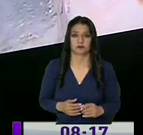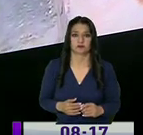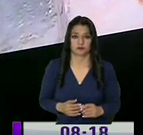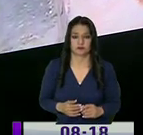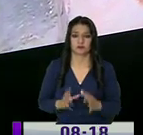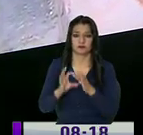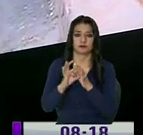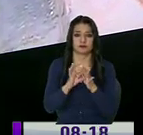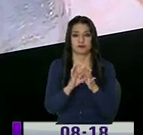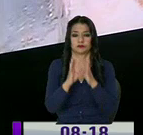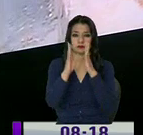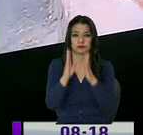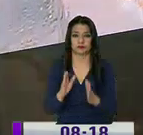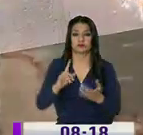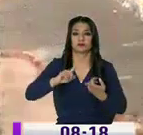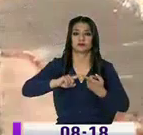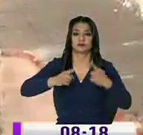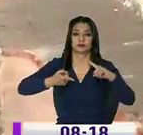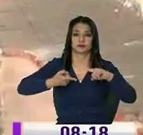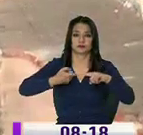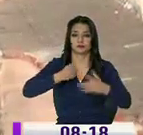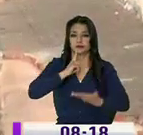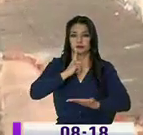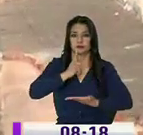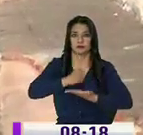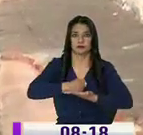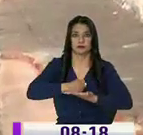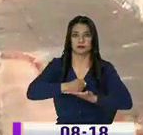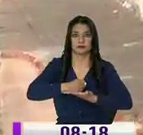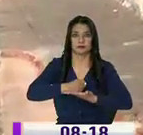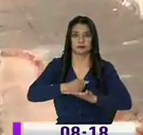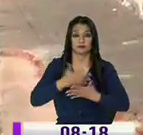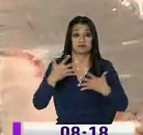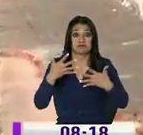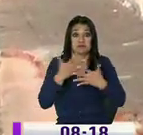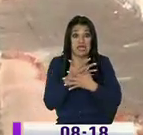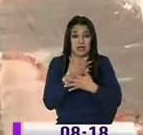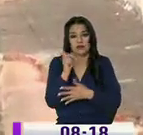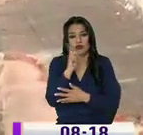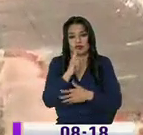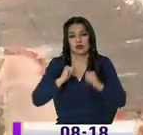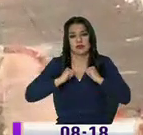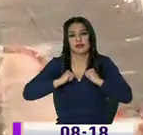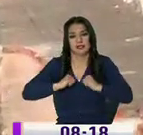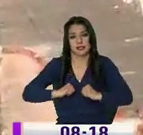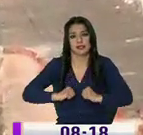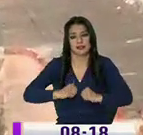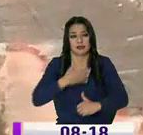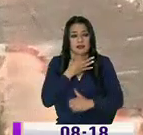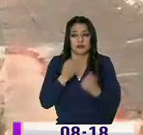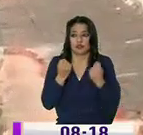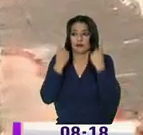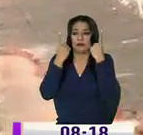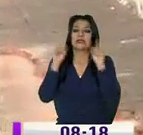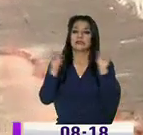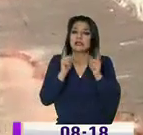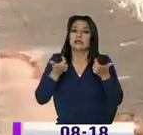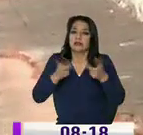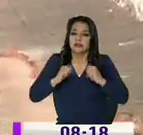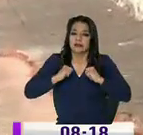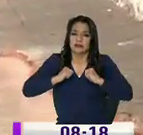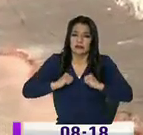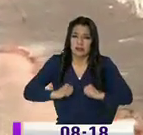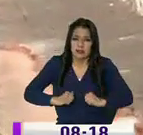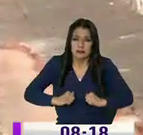Robert, amigos televidentes, así es, Robert, más que asustada, triste. Muy triste por cómo está ahora el casco colonial, cómo